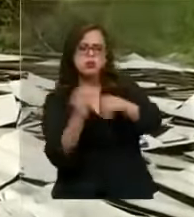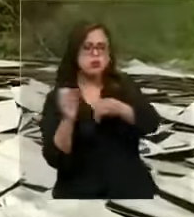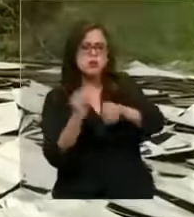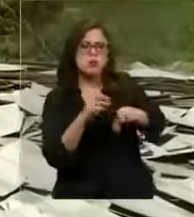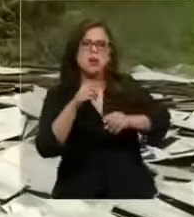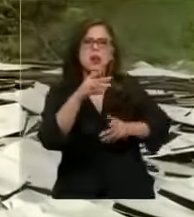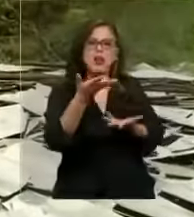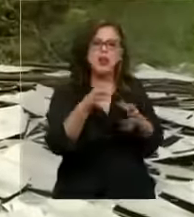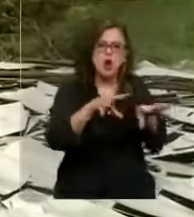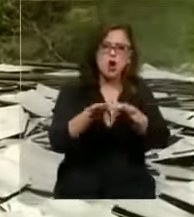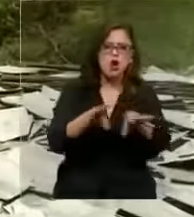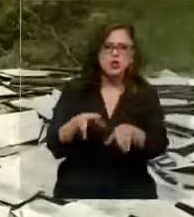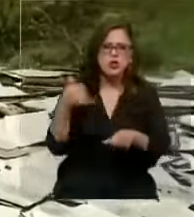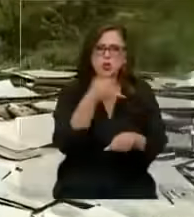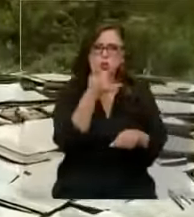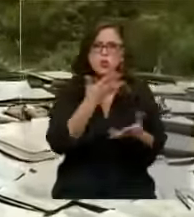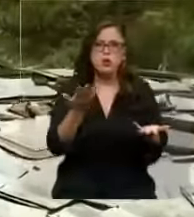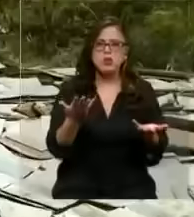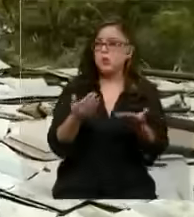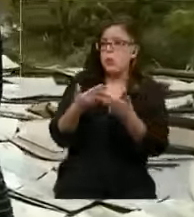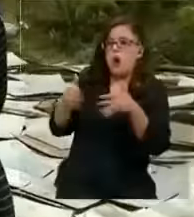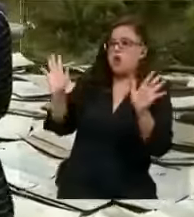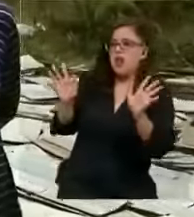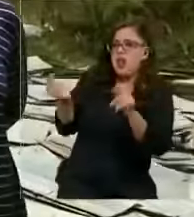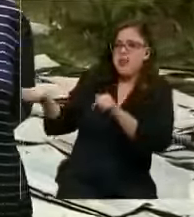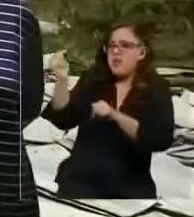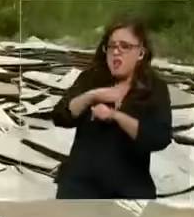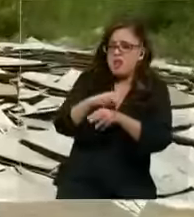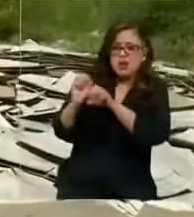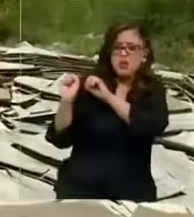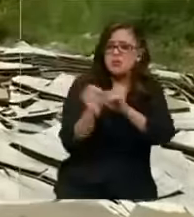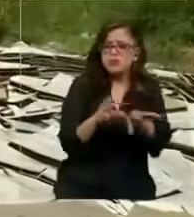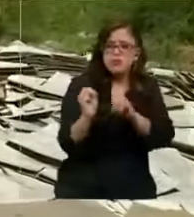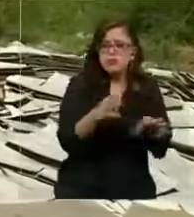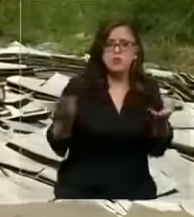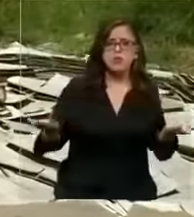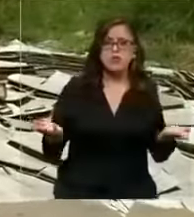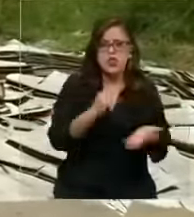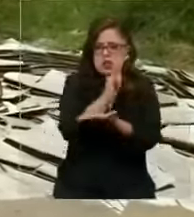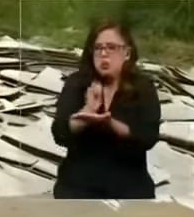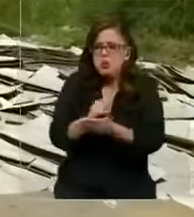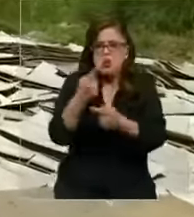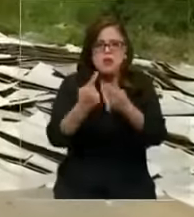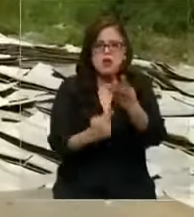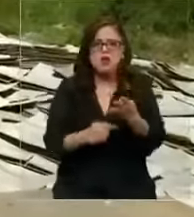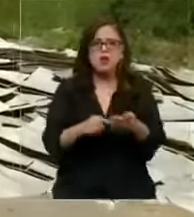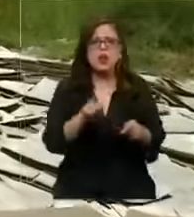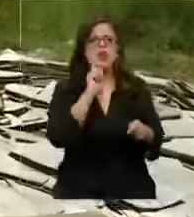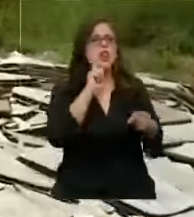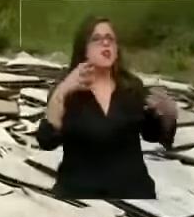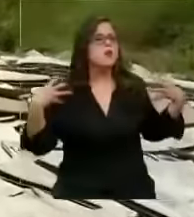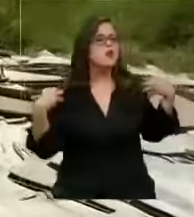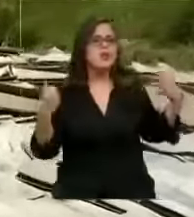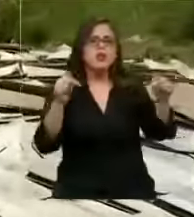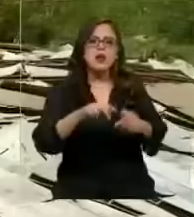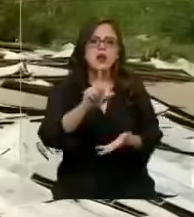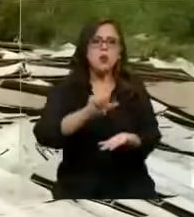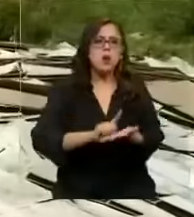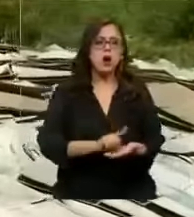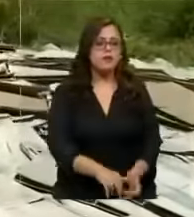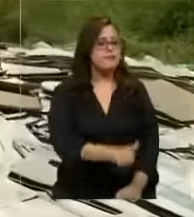gente particular y Pedro, Juan y Diego, porque cualquiera puede venir a botar basura. ¿A quién pertenece el lugar mismo donde estamos ahora?